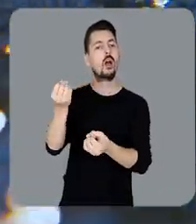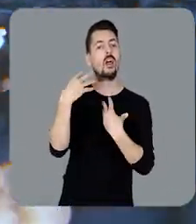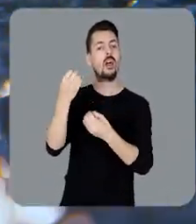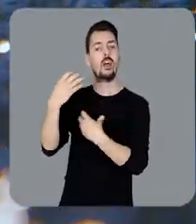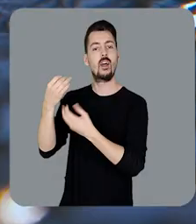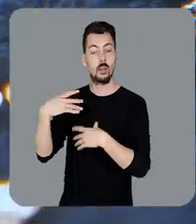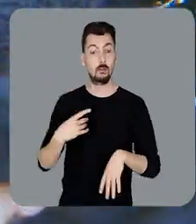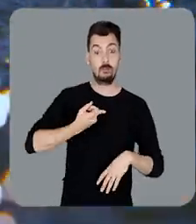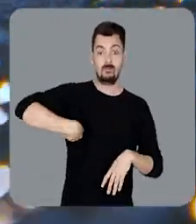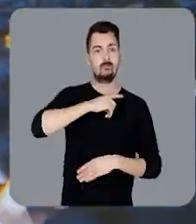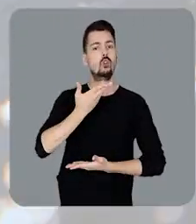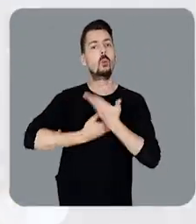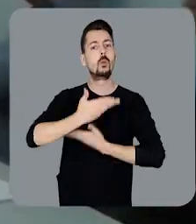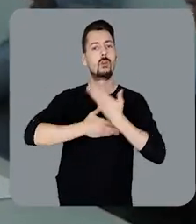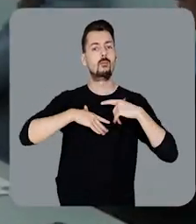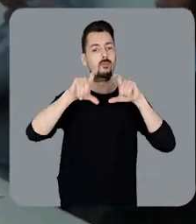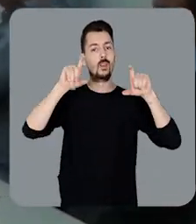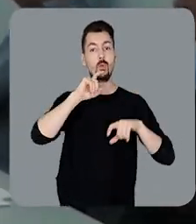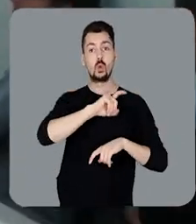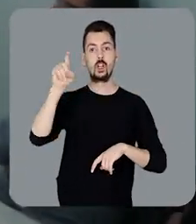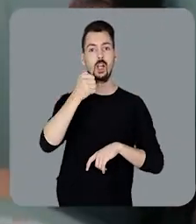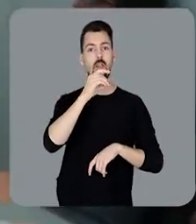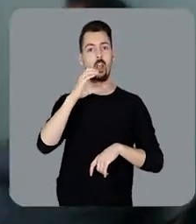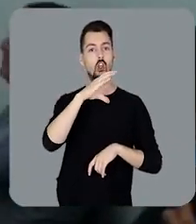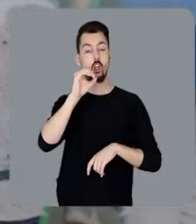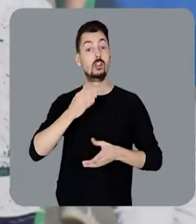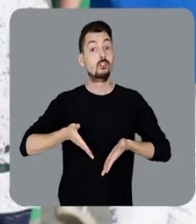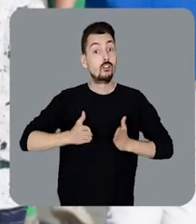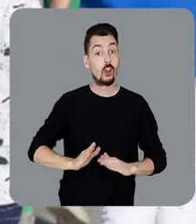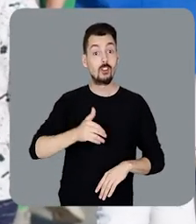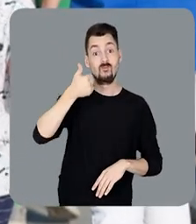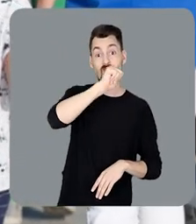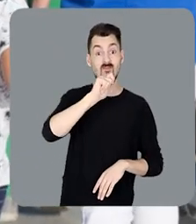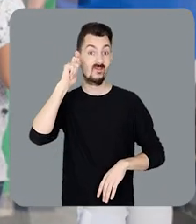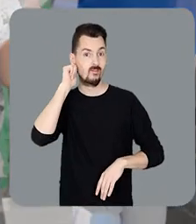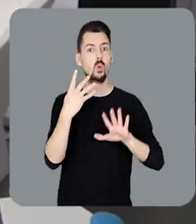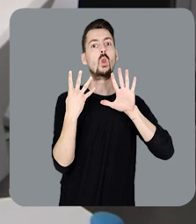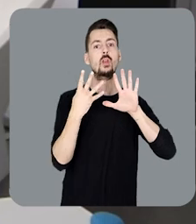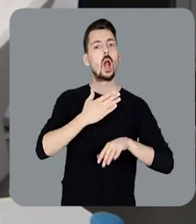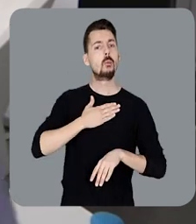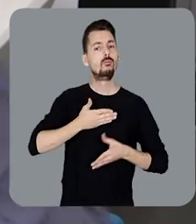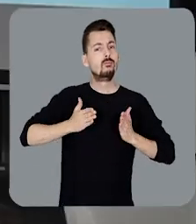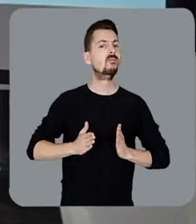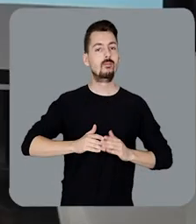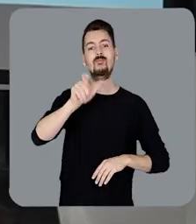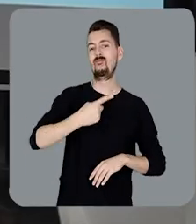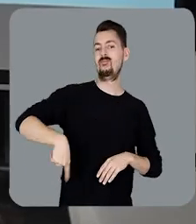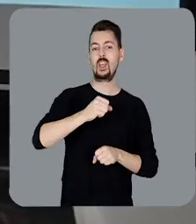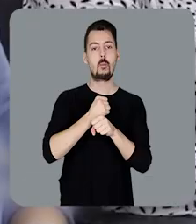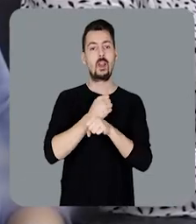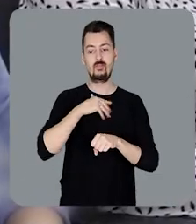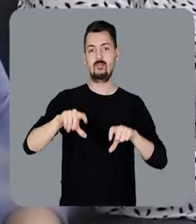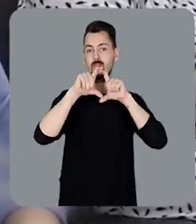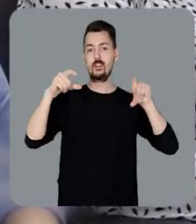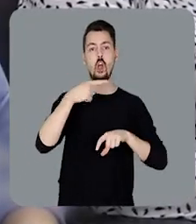Hemos colaborado con la Fundación Adeco y ya son 9 los hijos e hijas de empleados de Global Omnium con alguna discapacidad que han formado